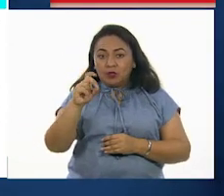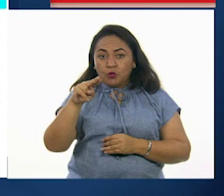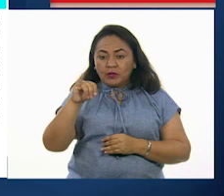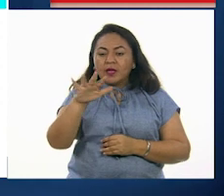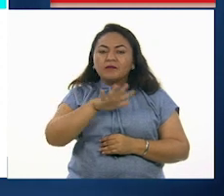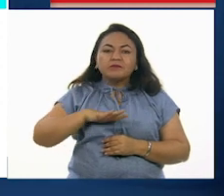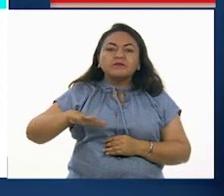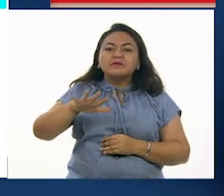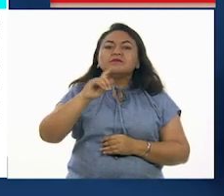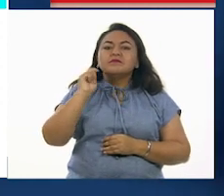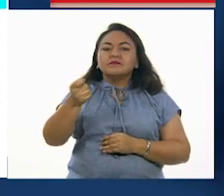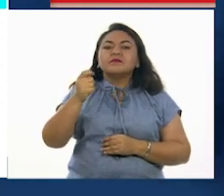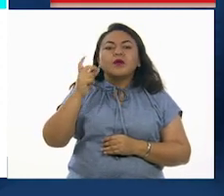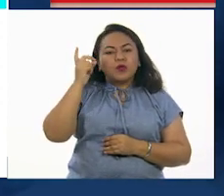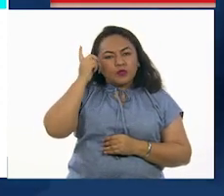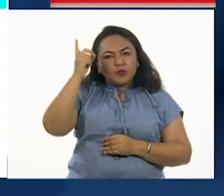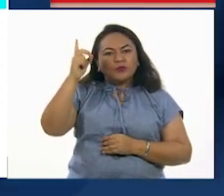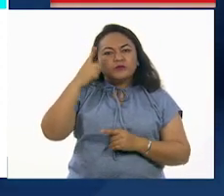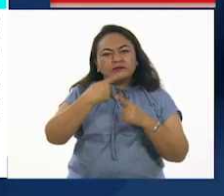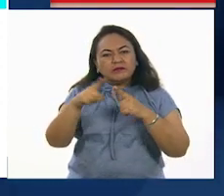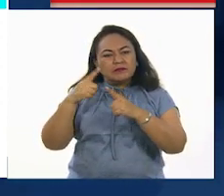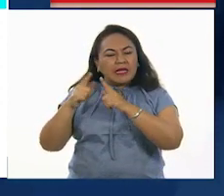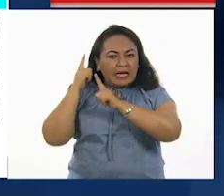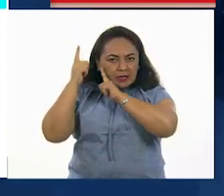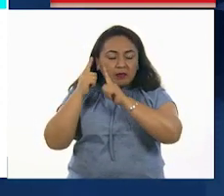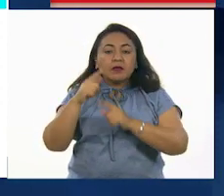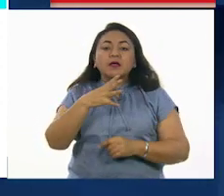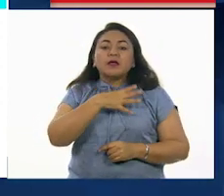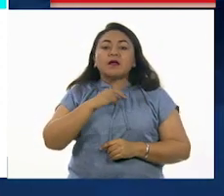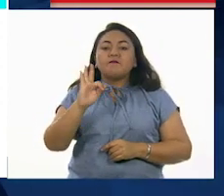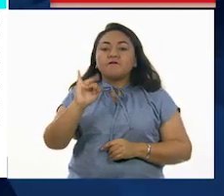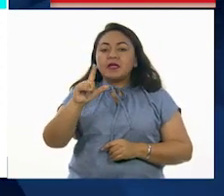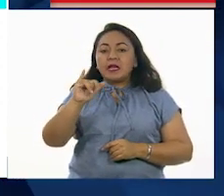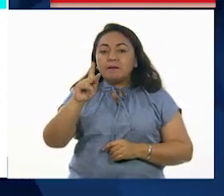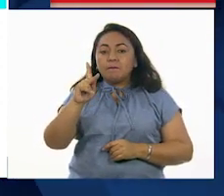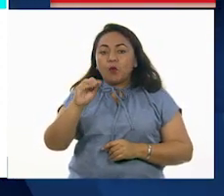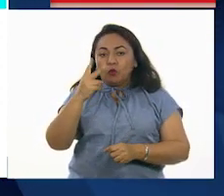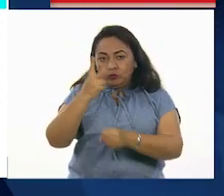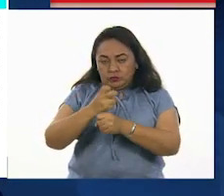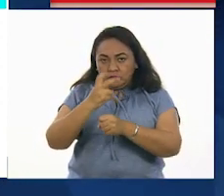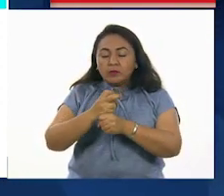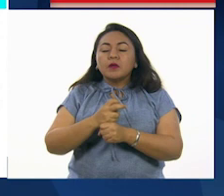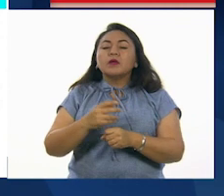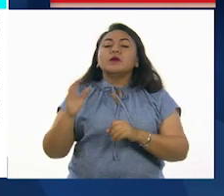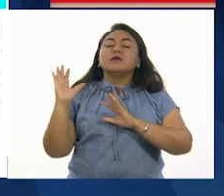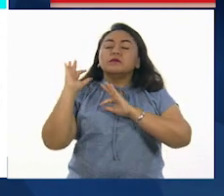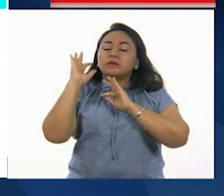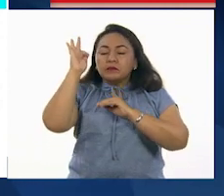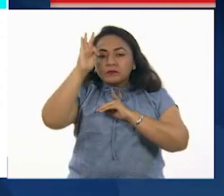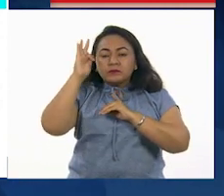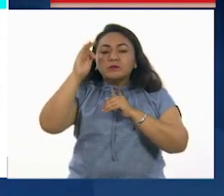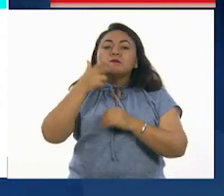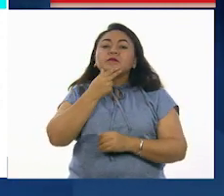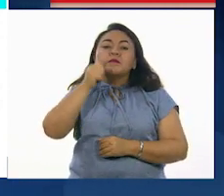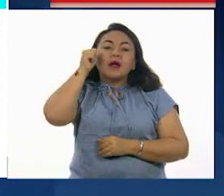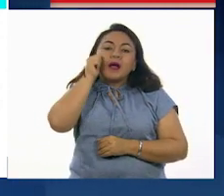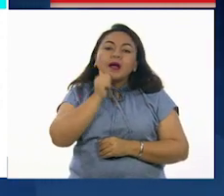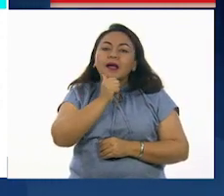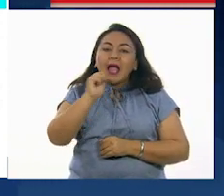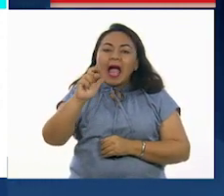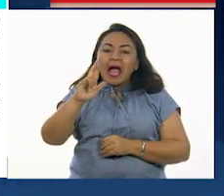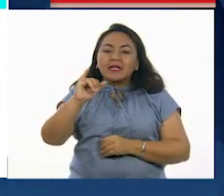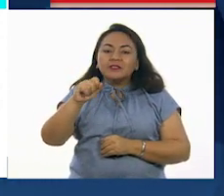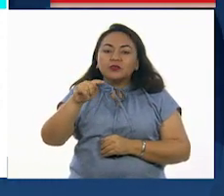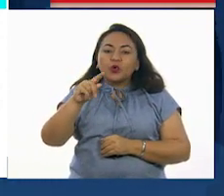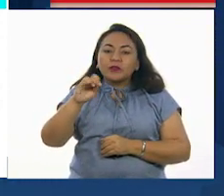griega. Fue hijo de rey Filipo II. Su educación estuvo a cargo del filósofo griego Aristóteles, quien